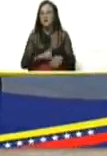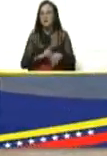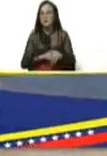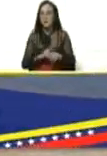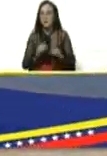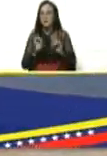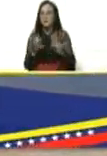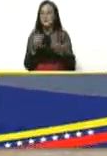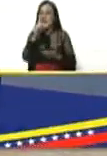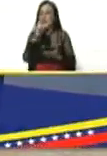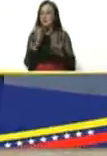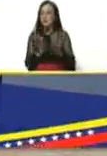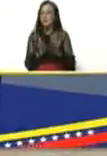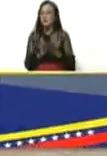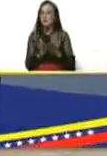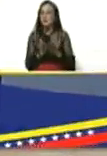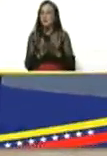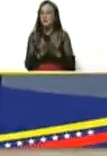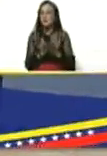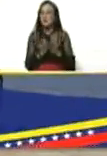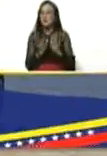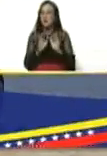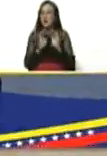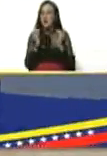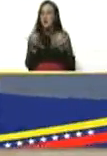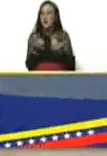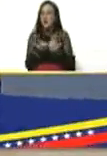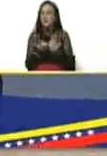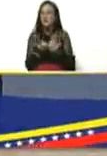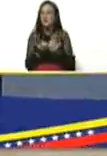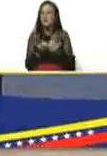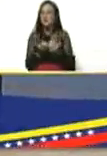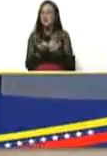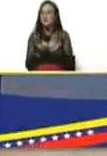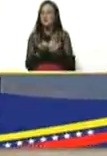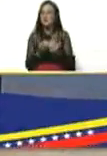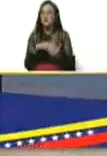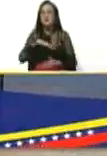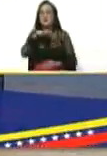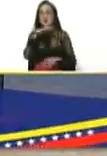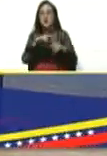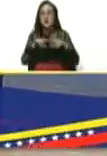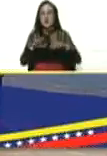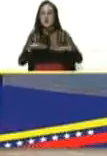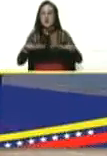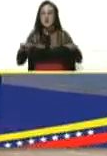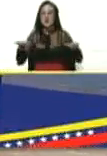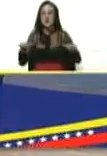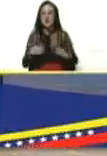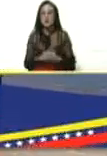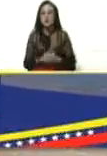escolar, esta aula de clase y todas las aulas full de niñitos, de